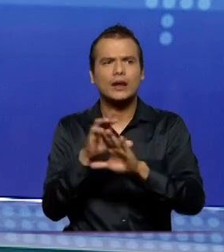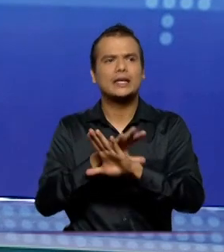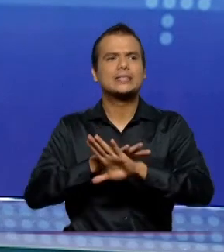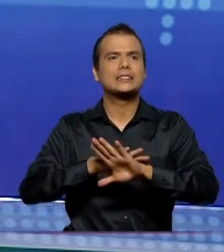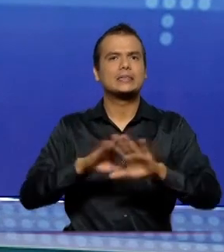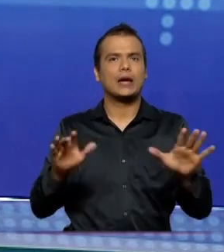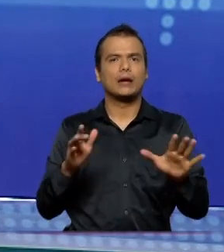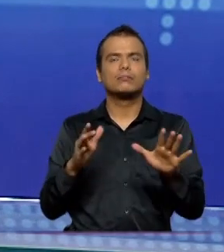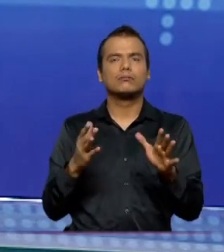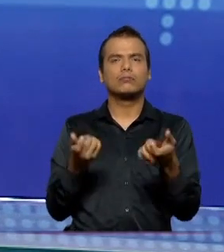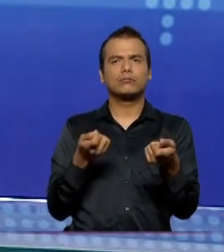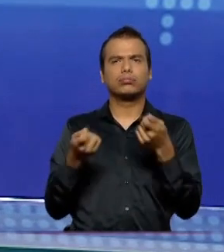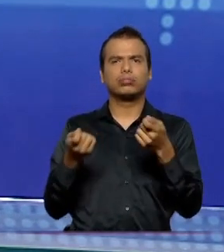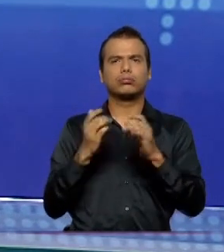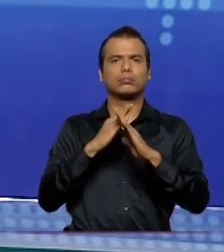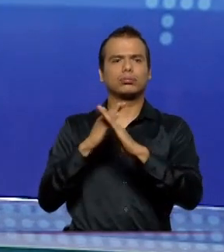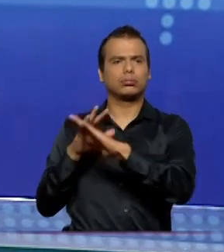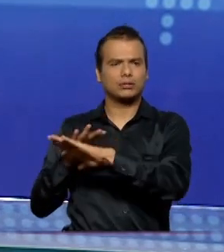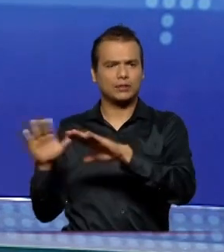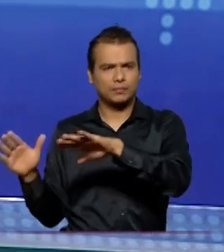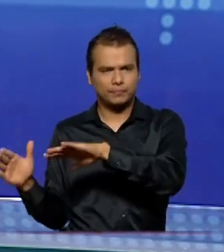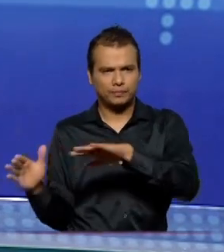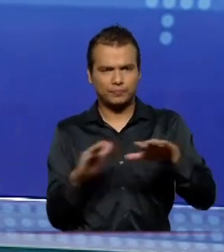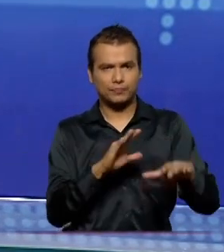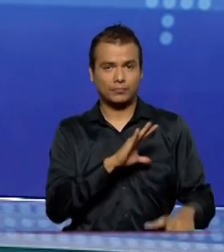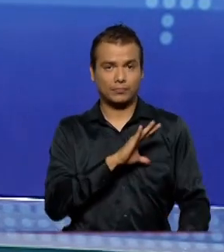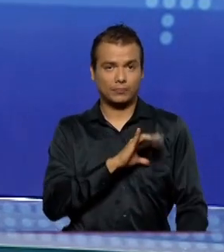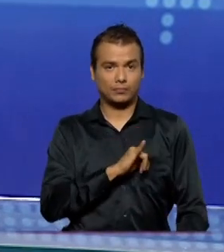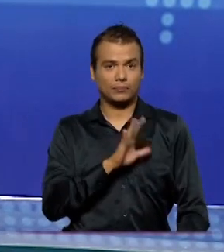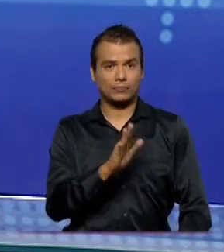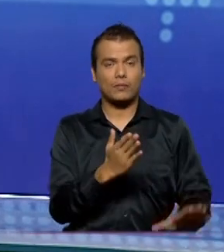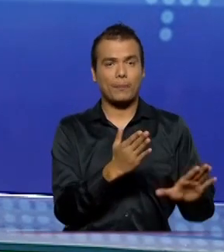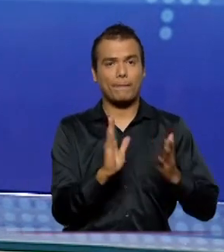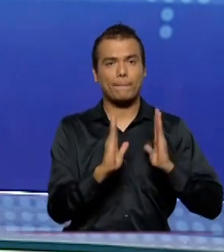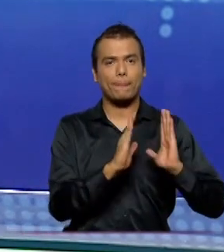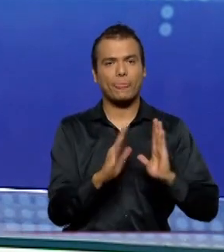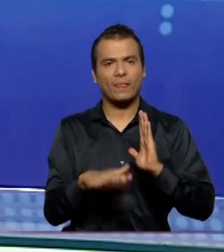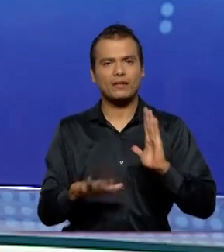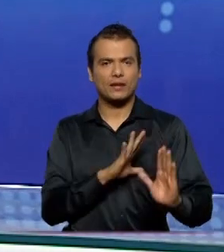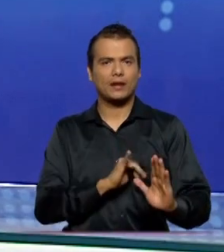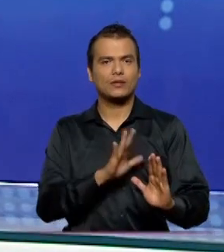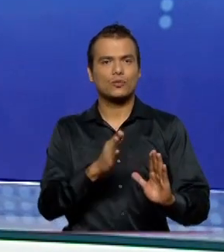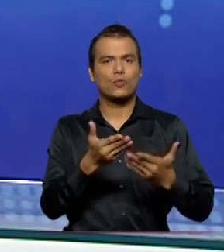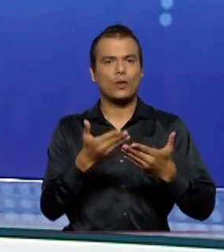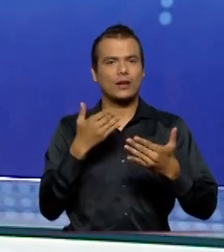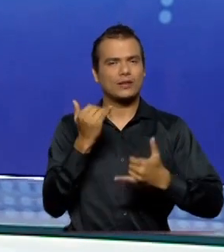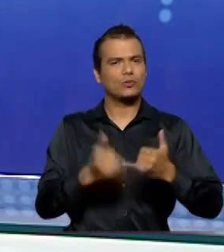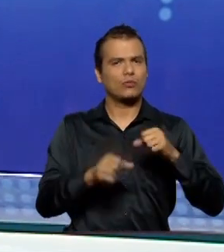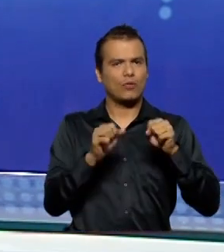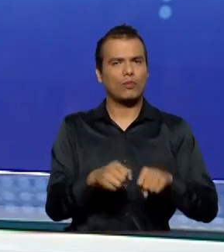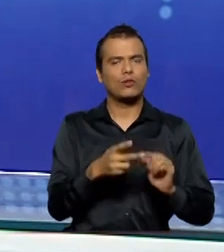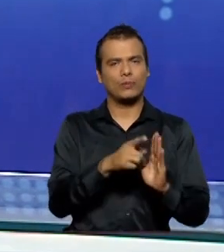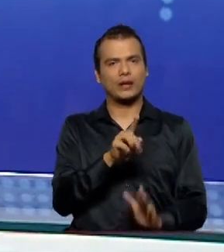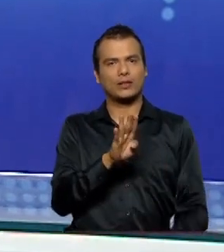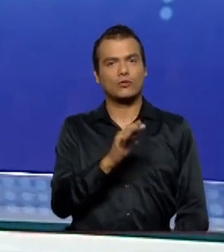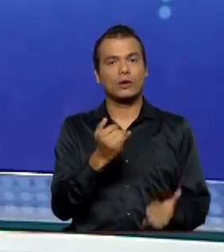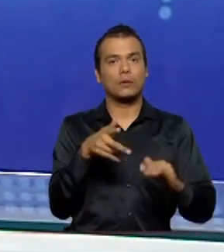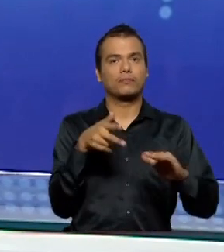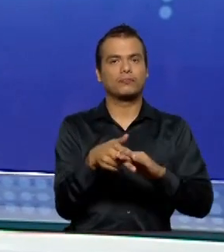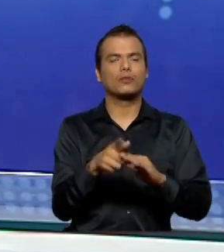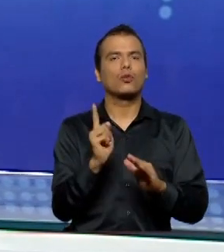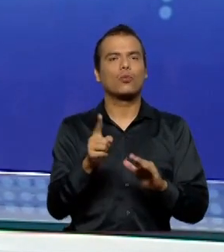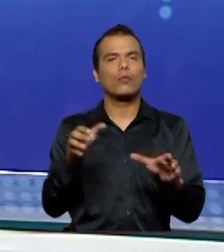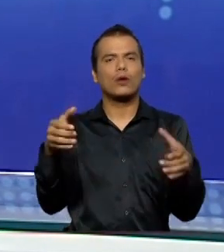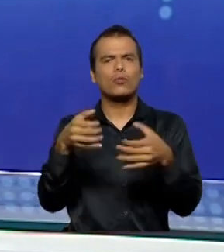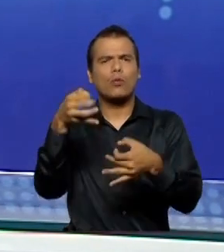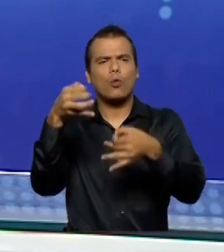El plan de ordenamiento territorial en Cali, que rige desde 2014, está frenado luego de su anulación por una decisión de un tribunal administrativo